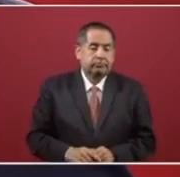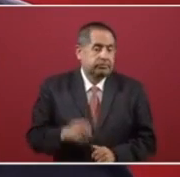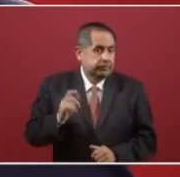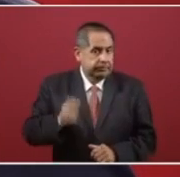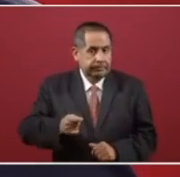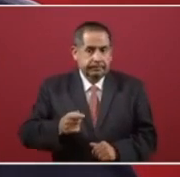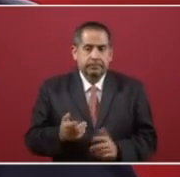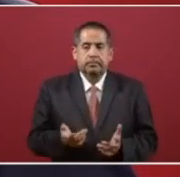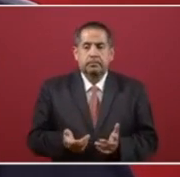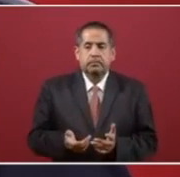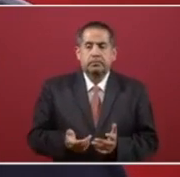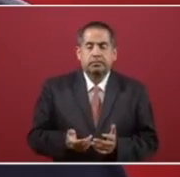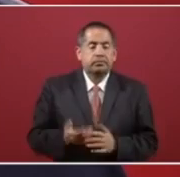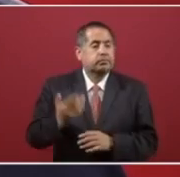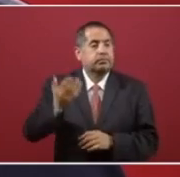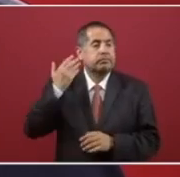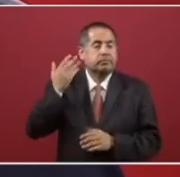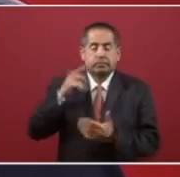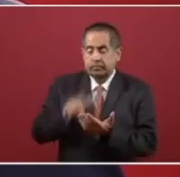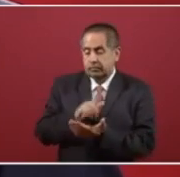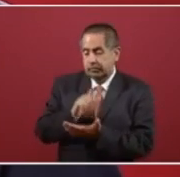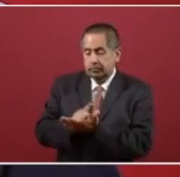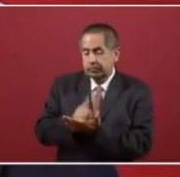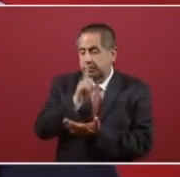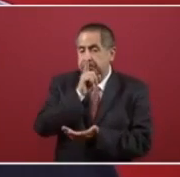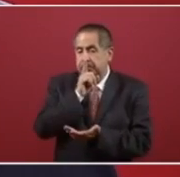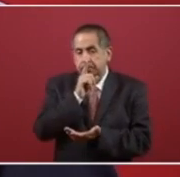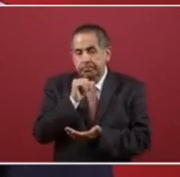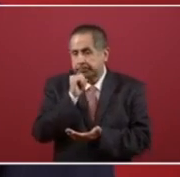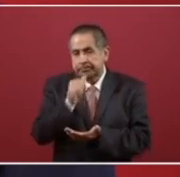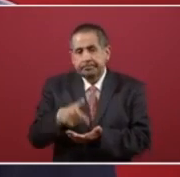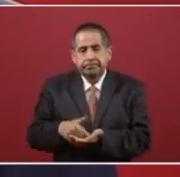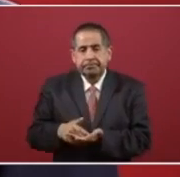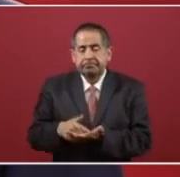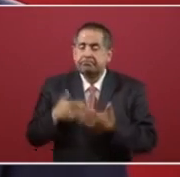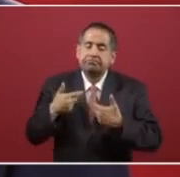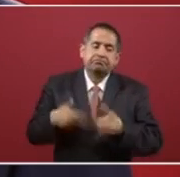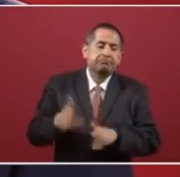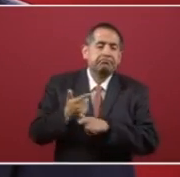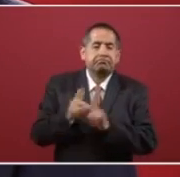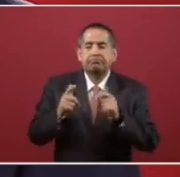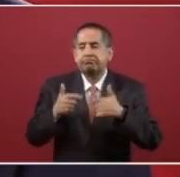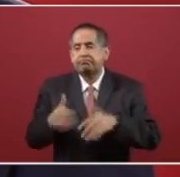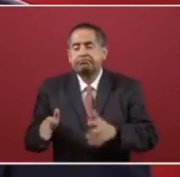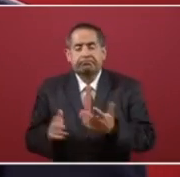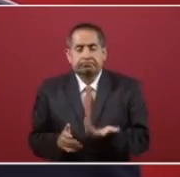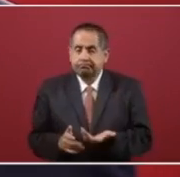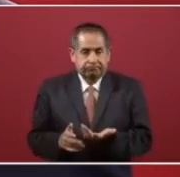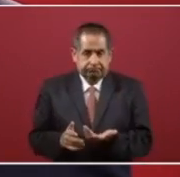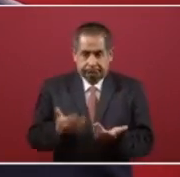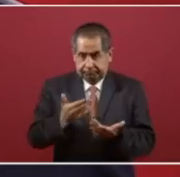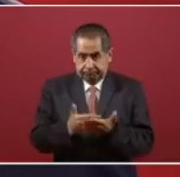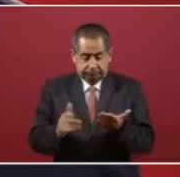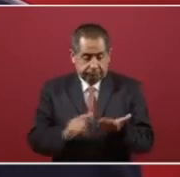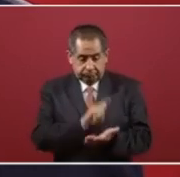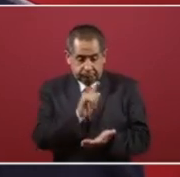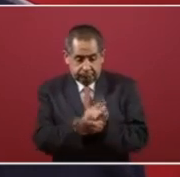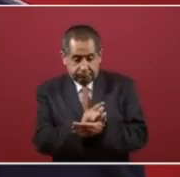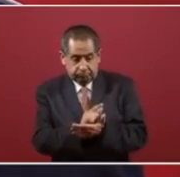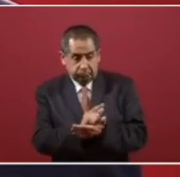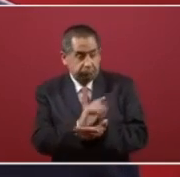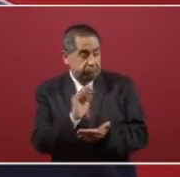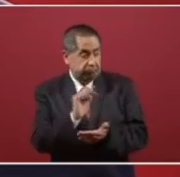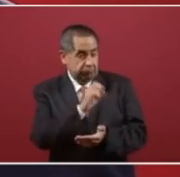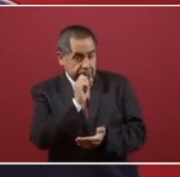el mandatario explicó que con la reforma en materia de prisión preventiva oficiosa, los llamados mapaches electorales irán a la cárcel sin derecho a fianza,